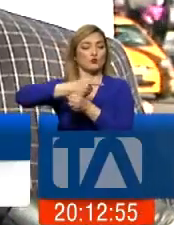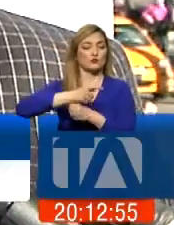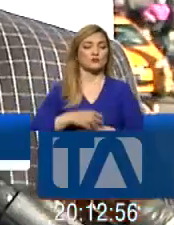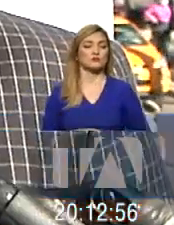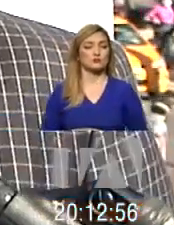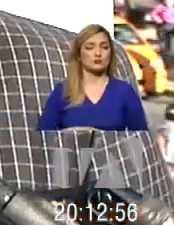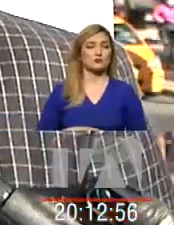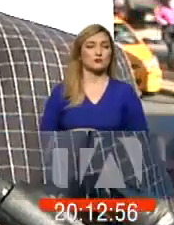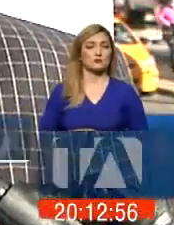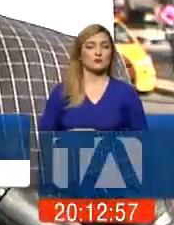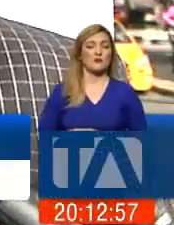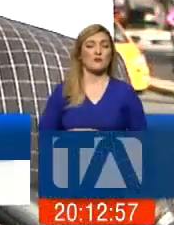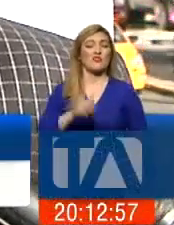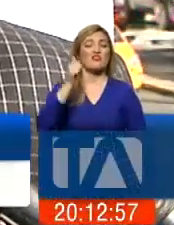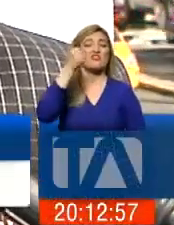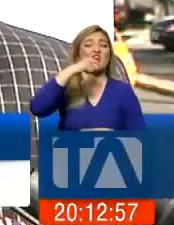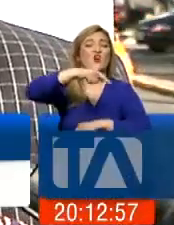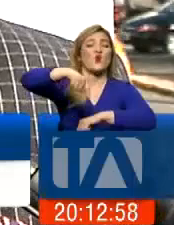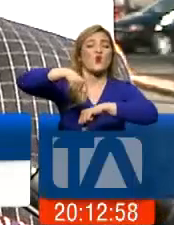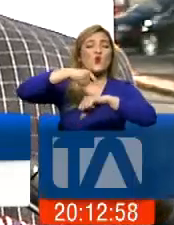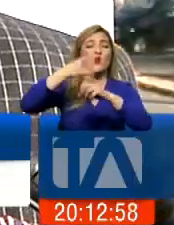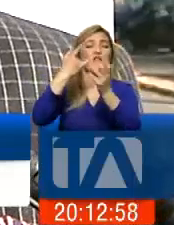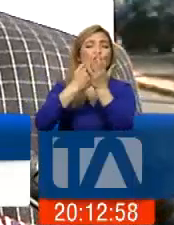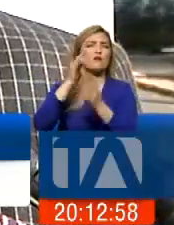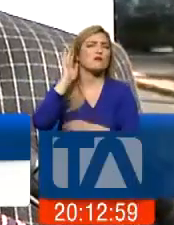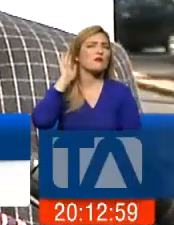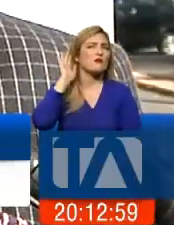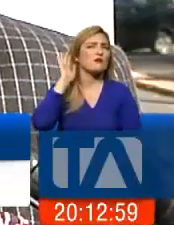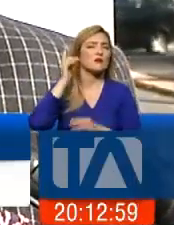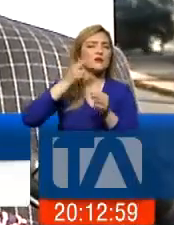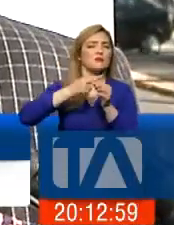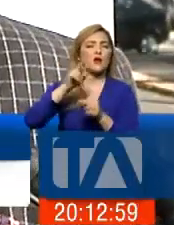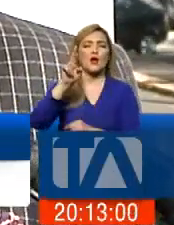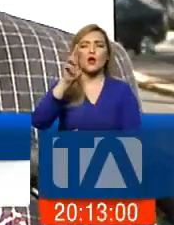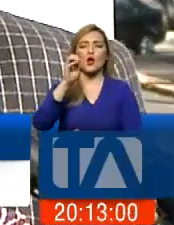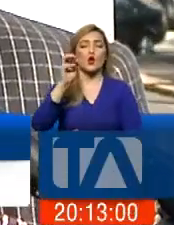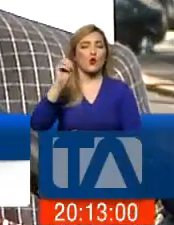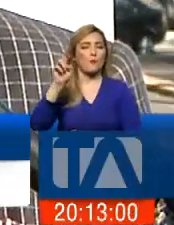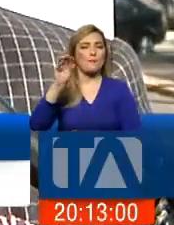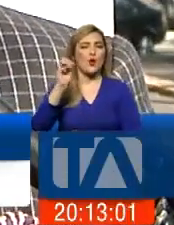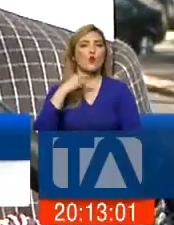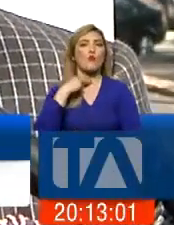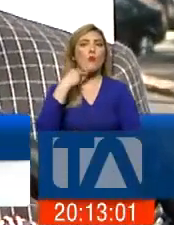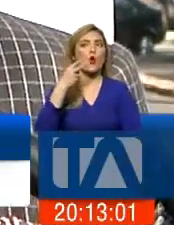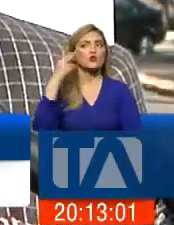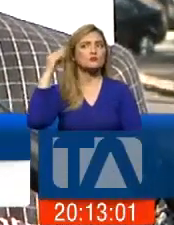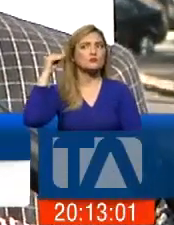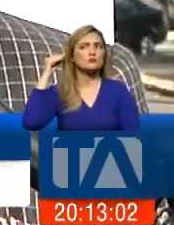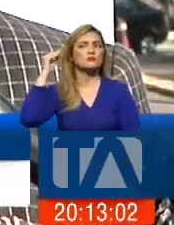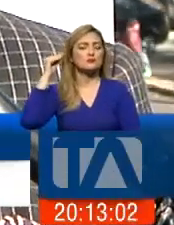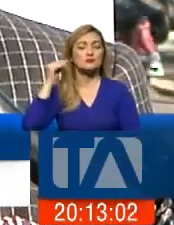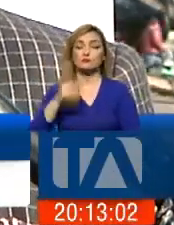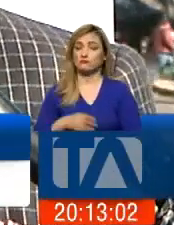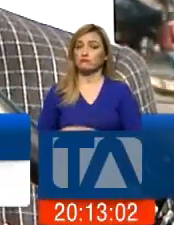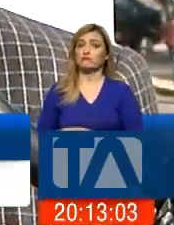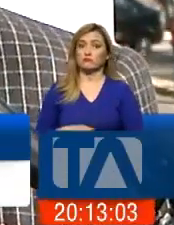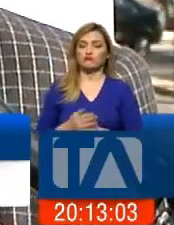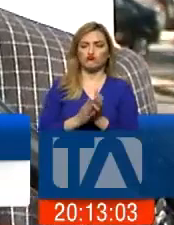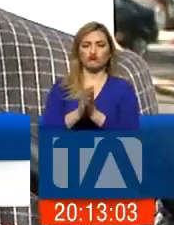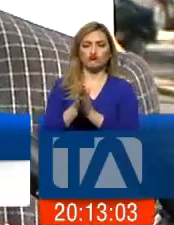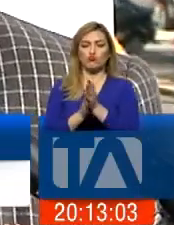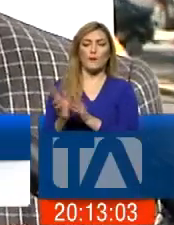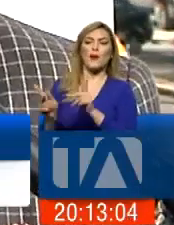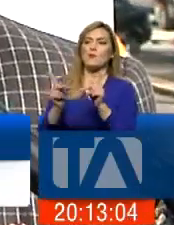de 10 horas en audios en los cuales participa Pablo Romero. Y se lo escucha en cuanto a la planificación